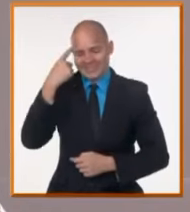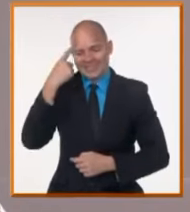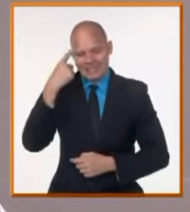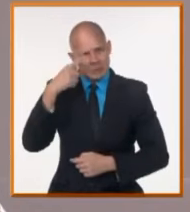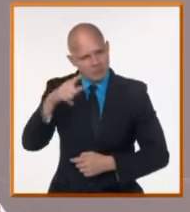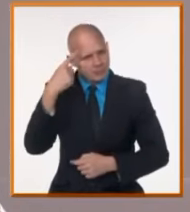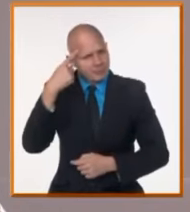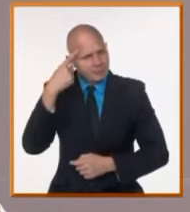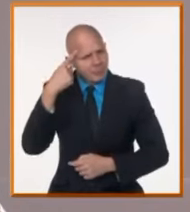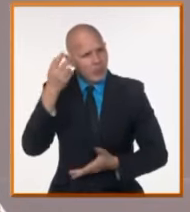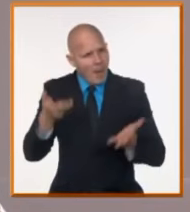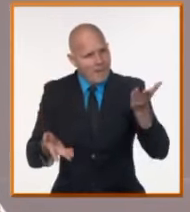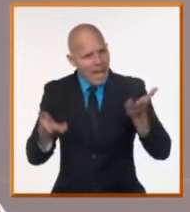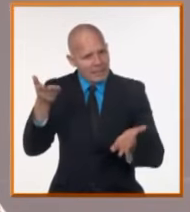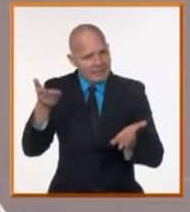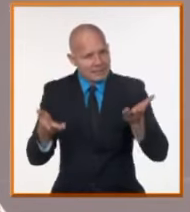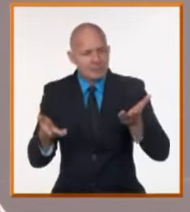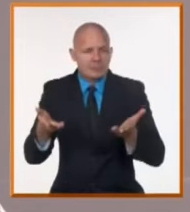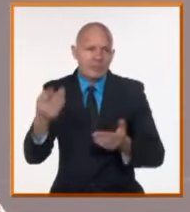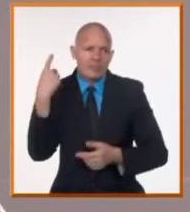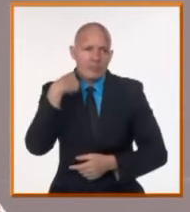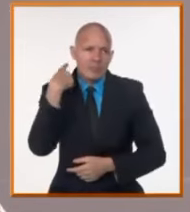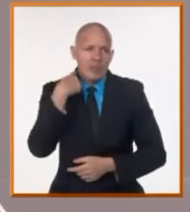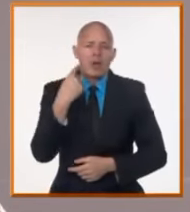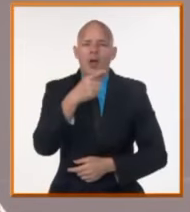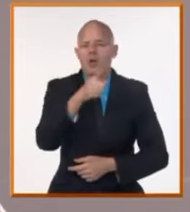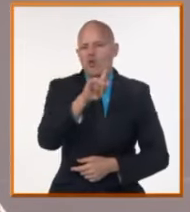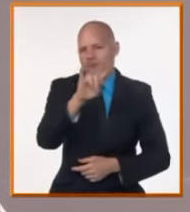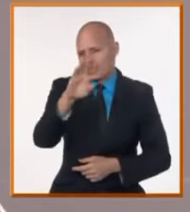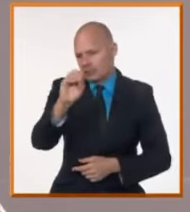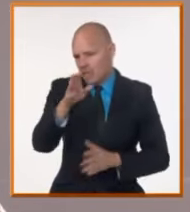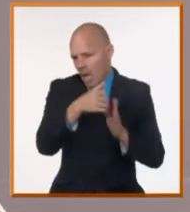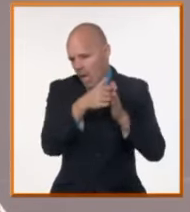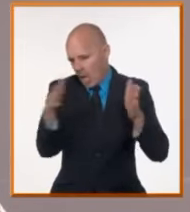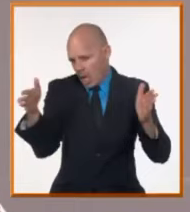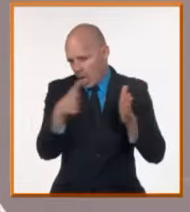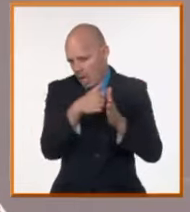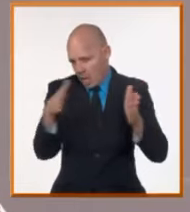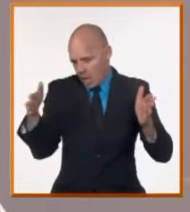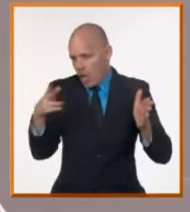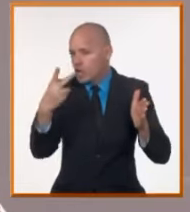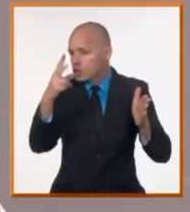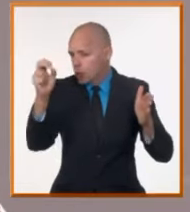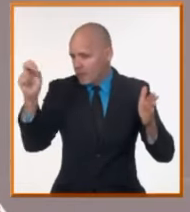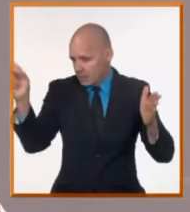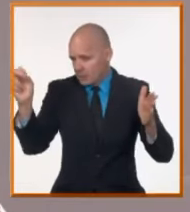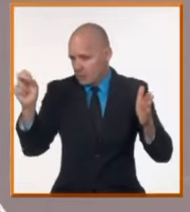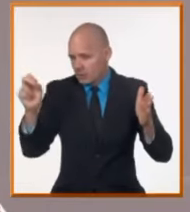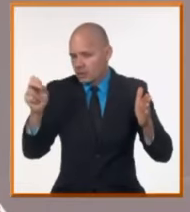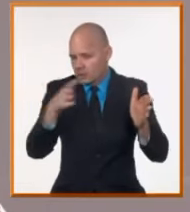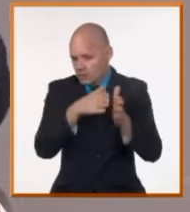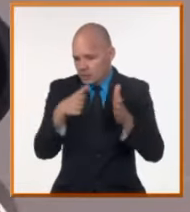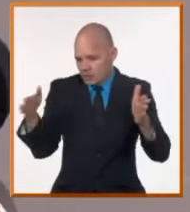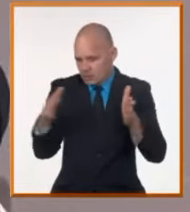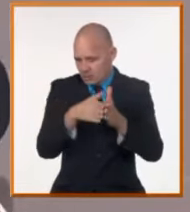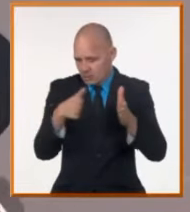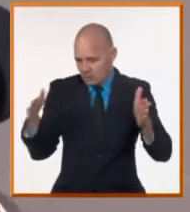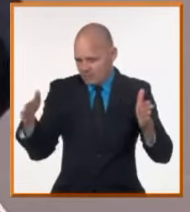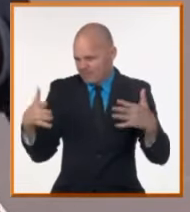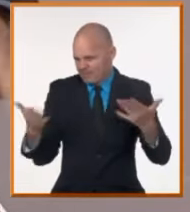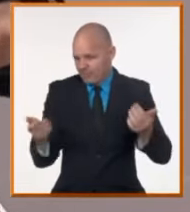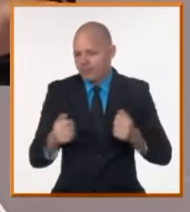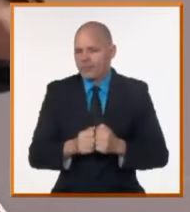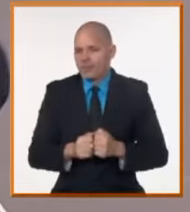últimos años del decenio de 1990, a raíz del cambio en la correlación de fuerzas que en América